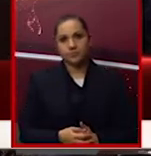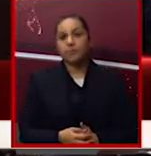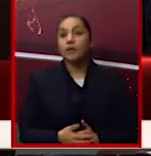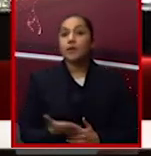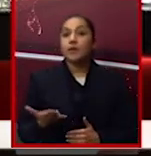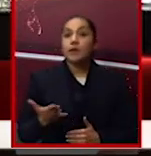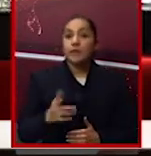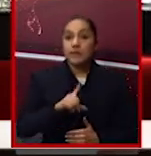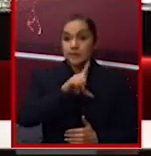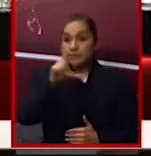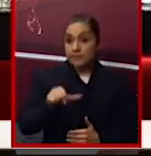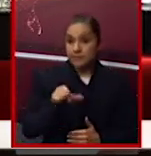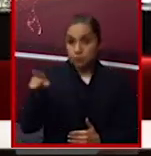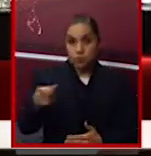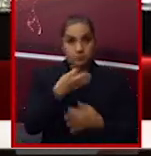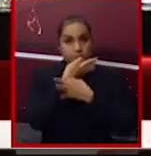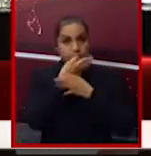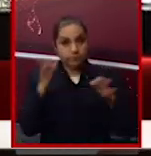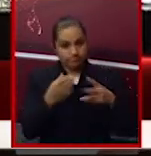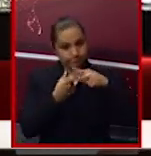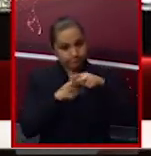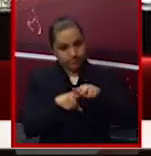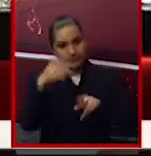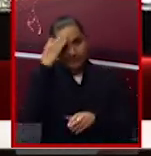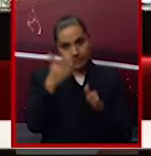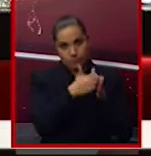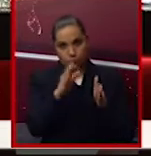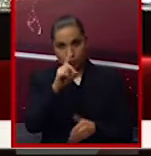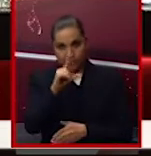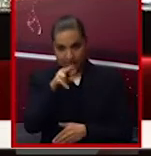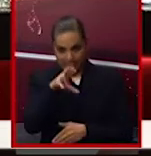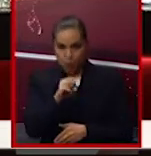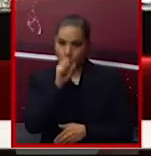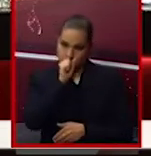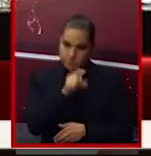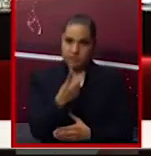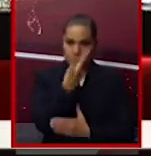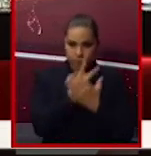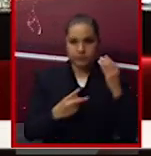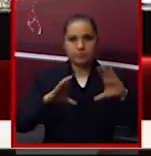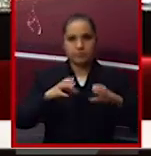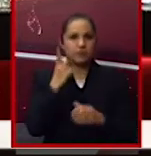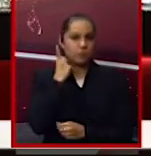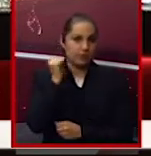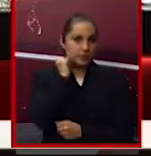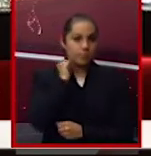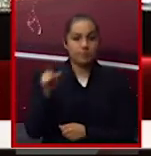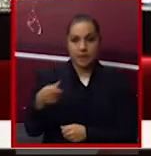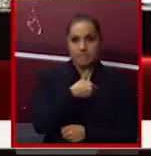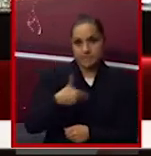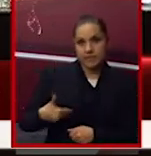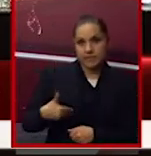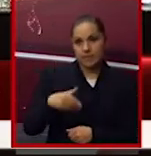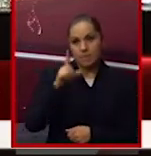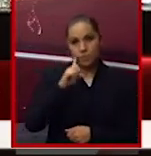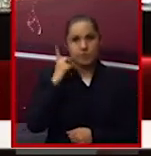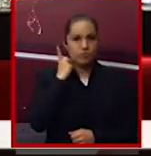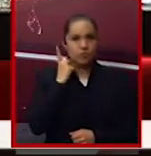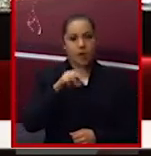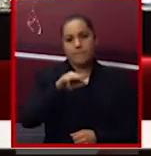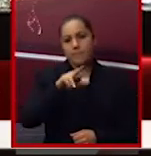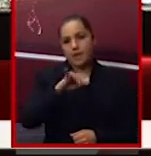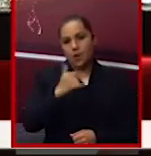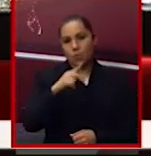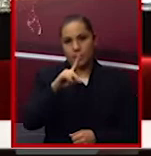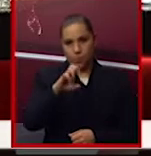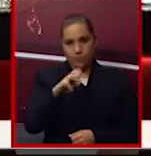Luego de haberse declarado la apertura del periodo de sesiones y como parte de la sesión de Congreso General, la presidenta, la diputada Guadalupe Murguía Gutiérrez,